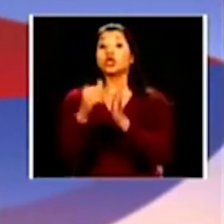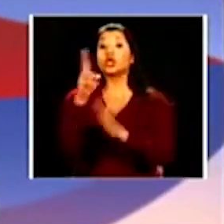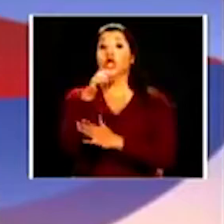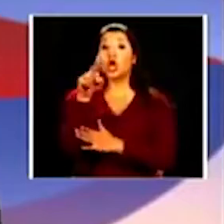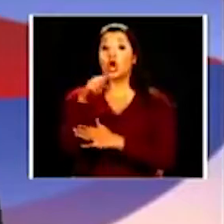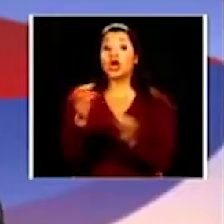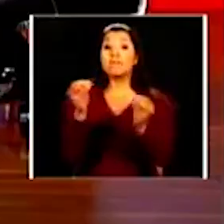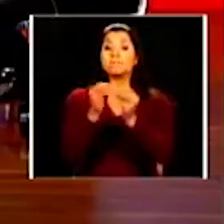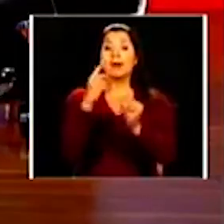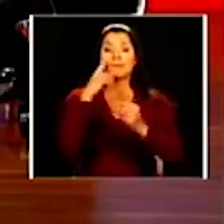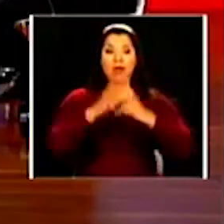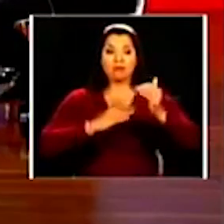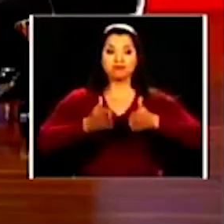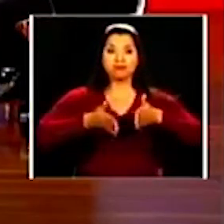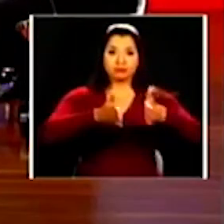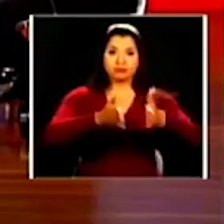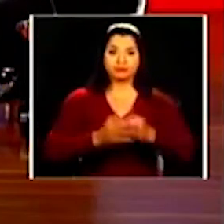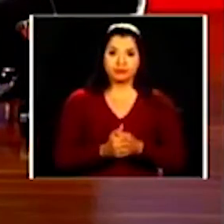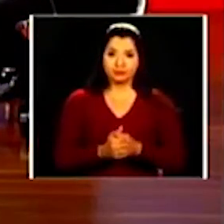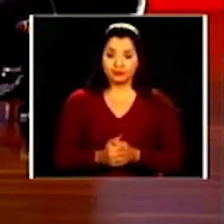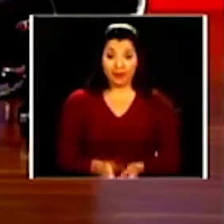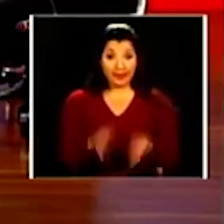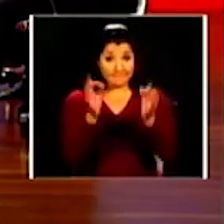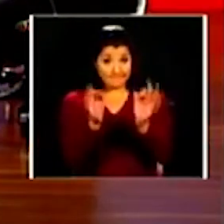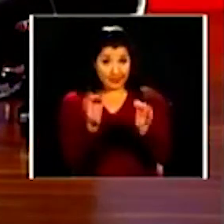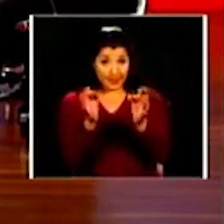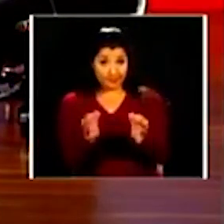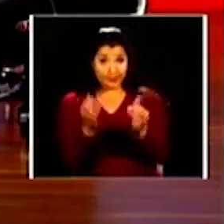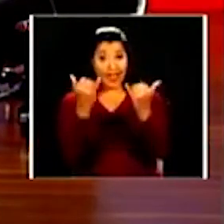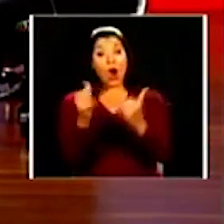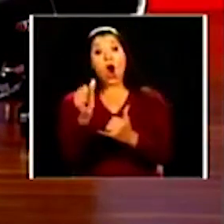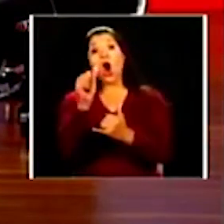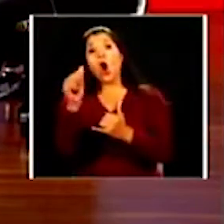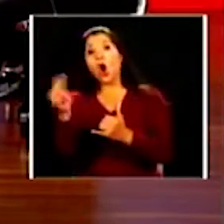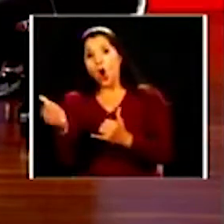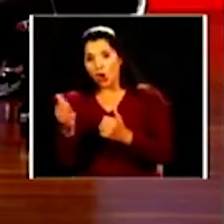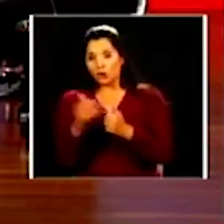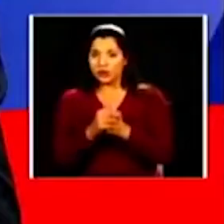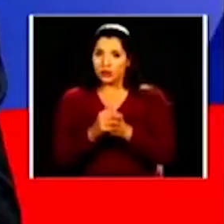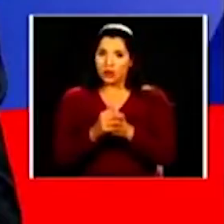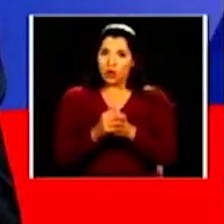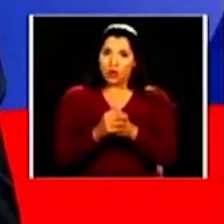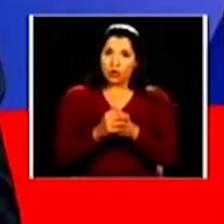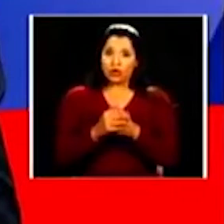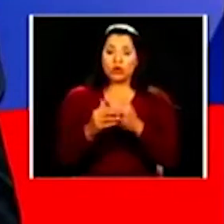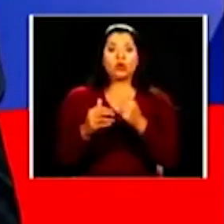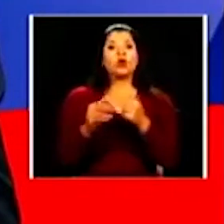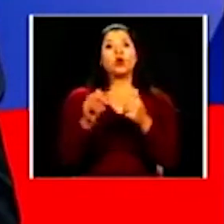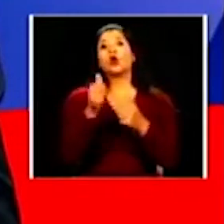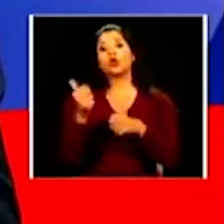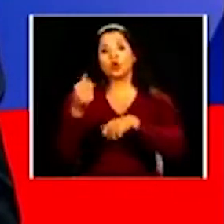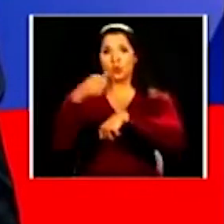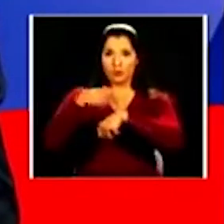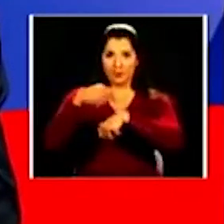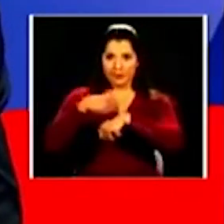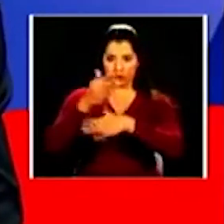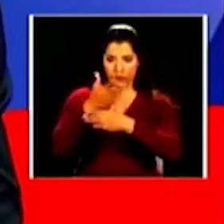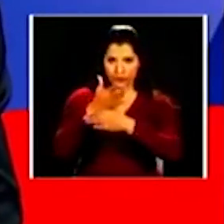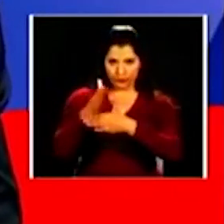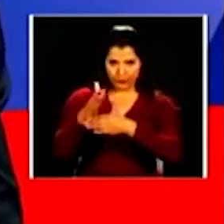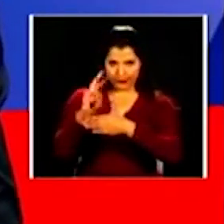cantonal. Bien, entramos a otro segmento de este bloque en donde seguimos escuchando las preguntas de las y